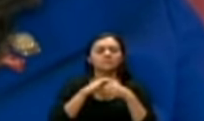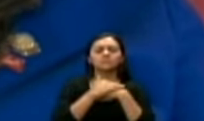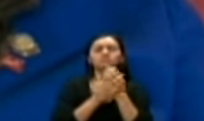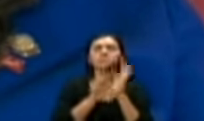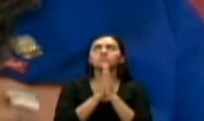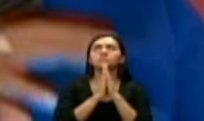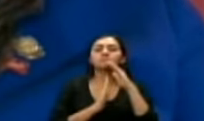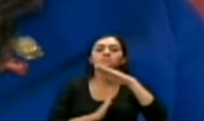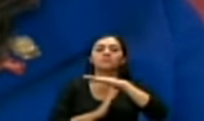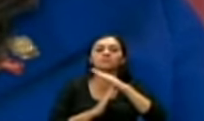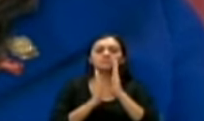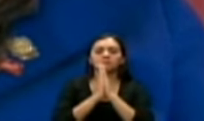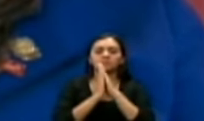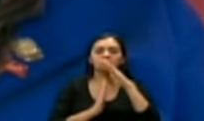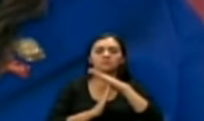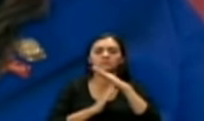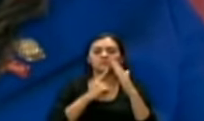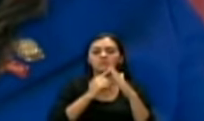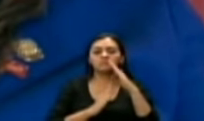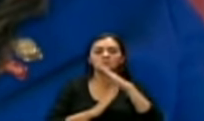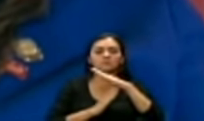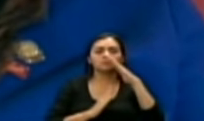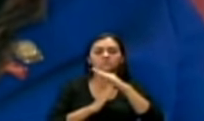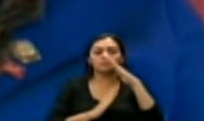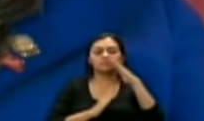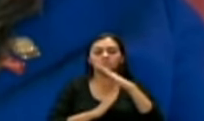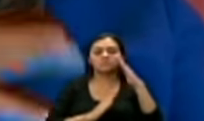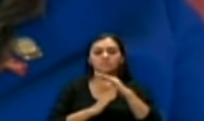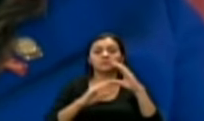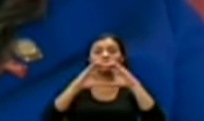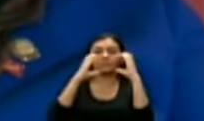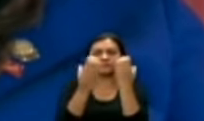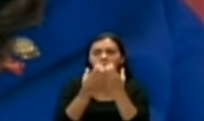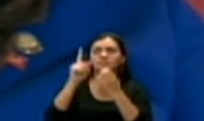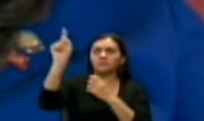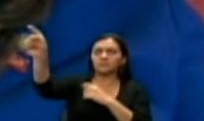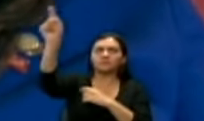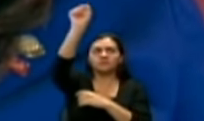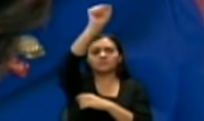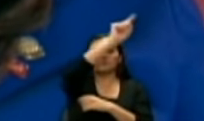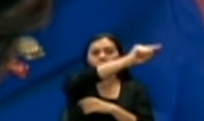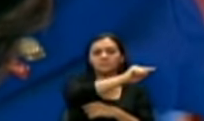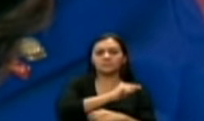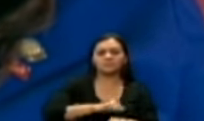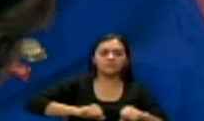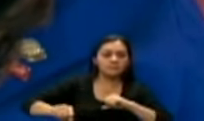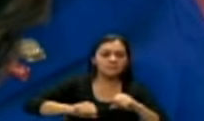¿verdad? Habían una serie de comités, gestiones,